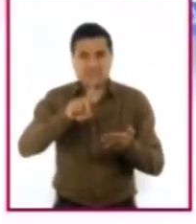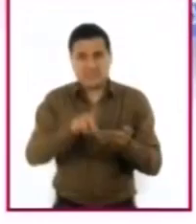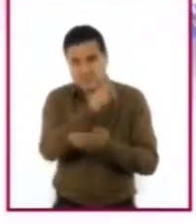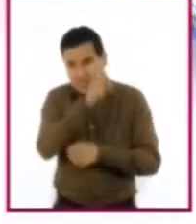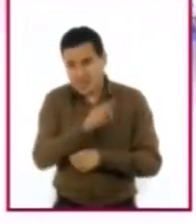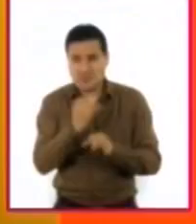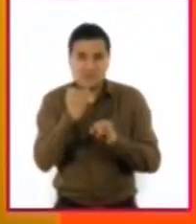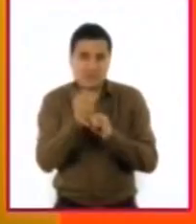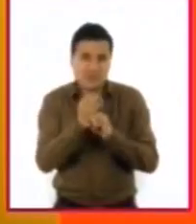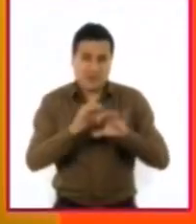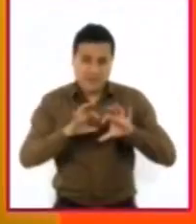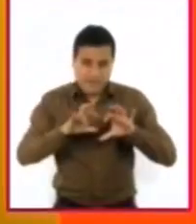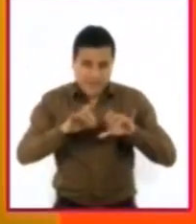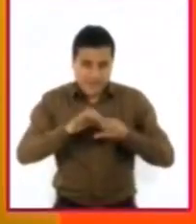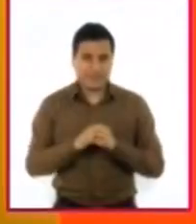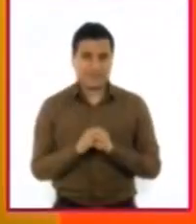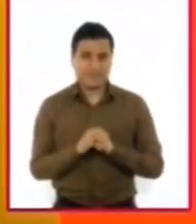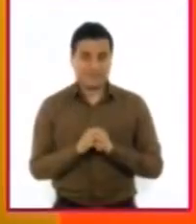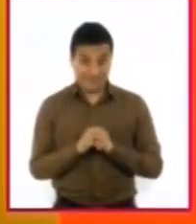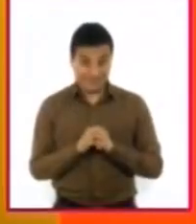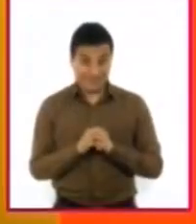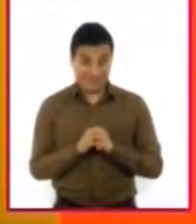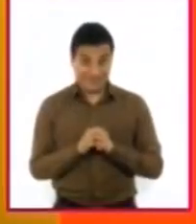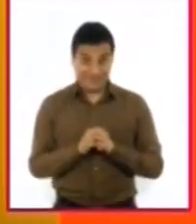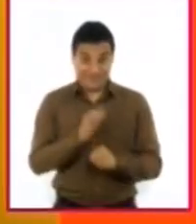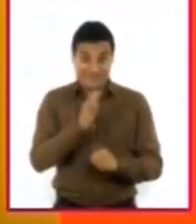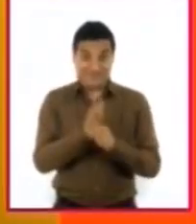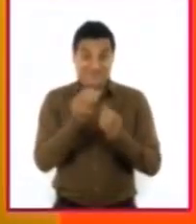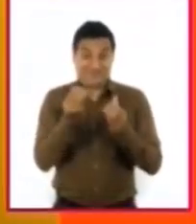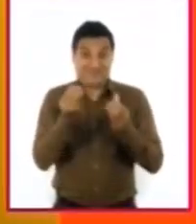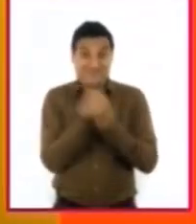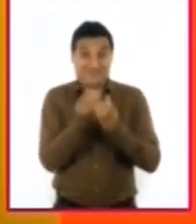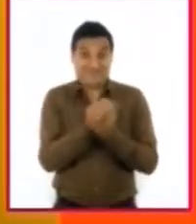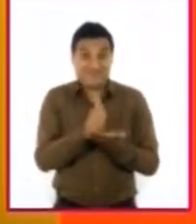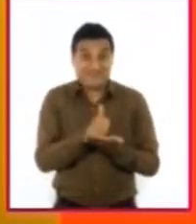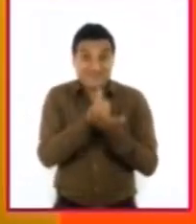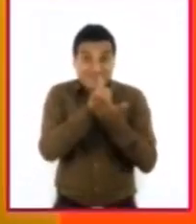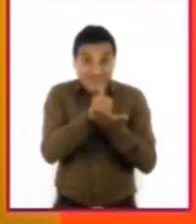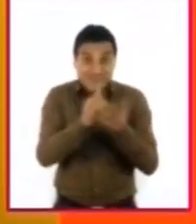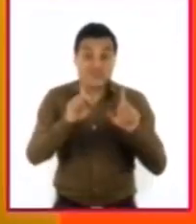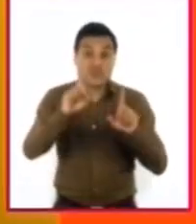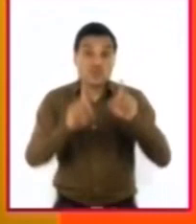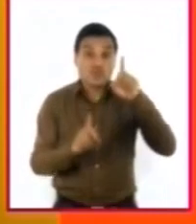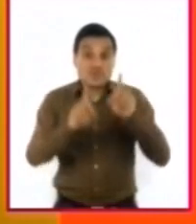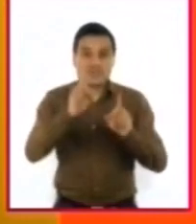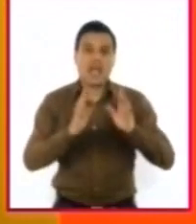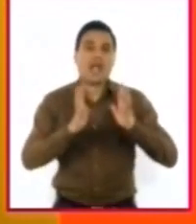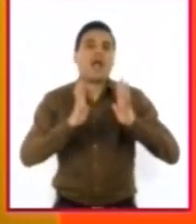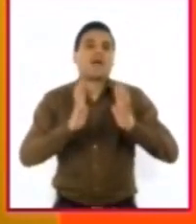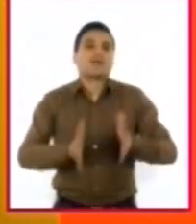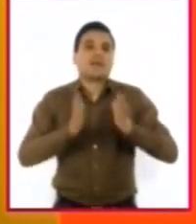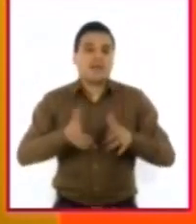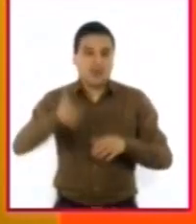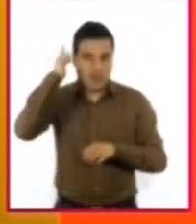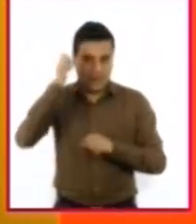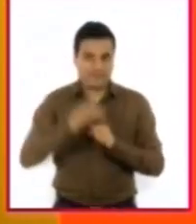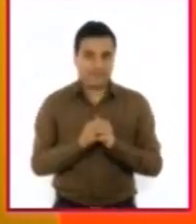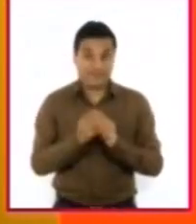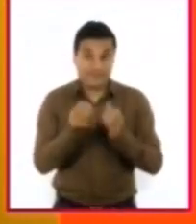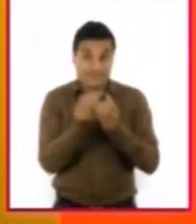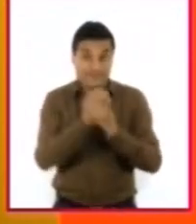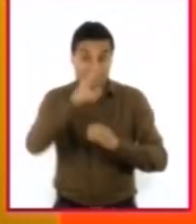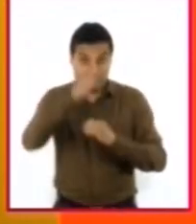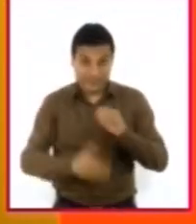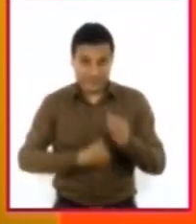o electrónicos. Ojalá que lo que hoy aprendiste haya aclarado varias dudas sobre el tema. Por hoy concluimos, pero no olvides que